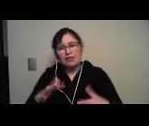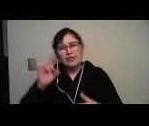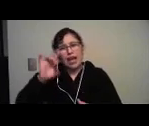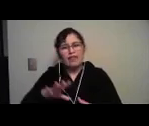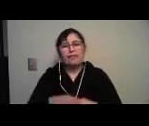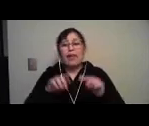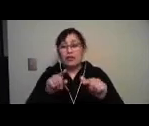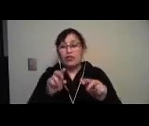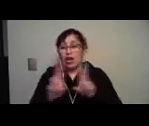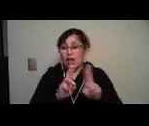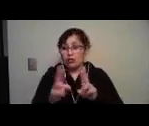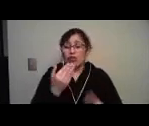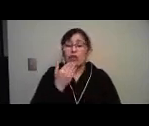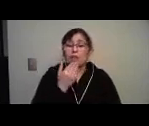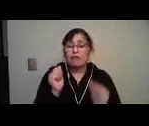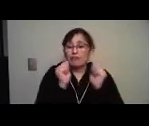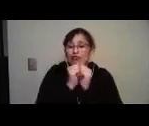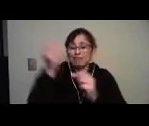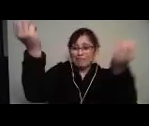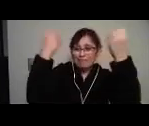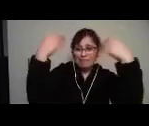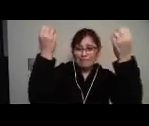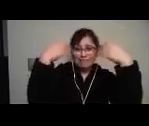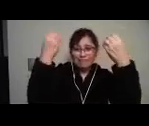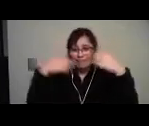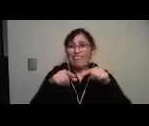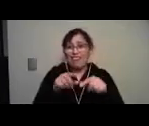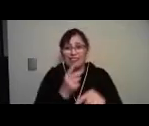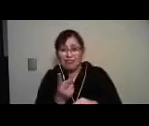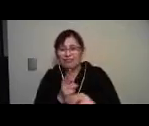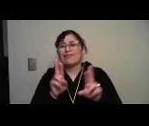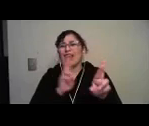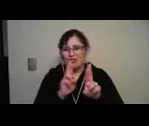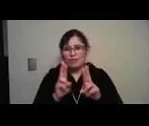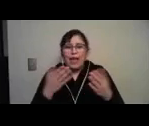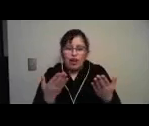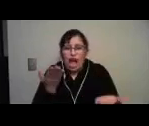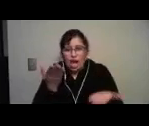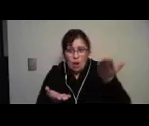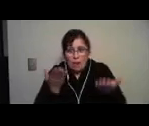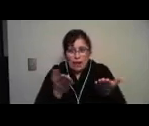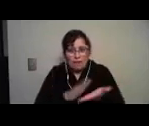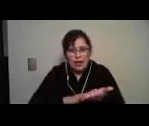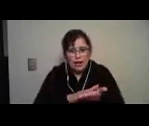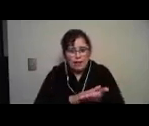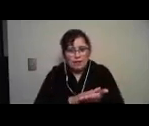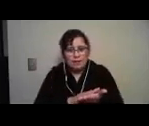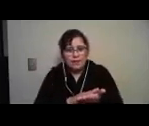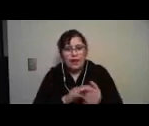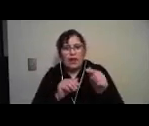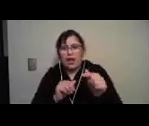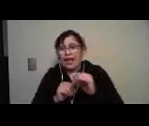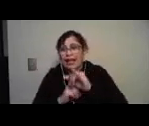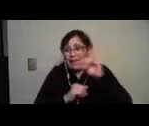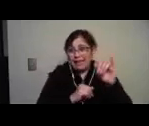mucha relación con el aprendizaje, ¿ya? Entonces, si ustedes comparan la imagen del corte del cerebro de la